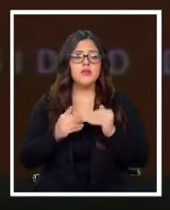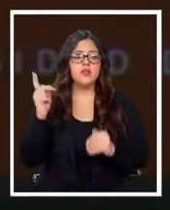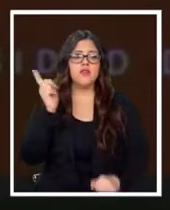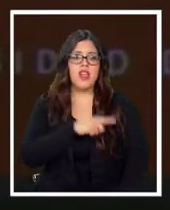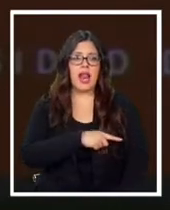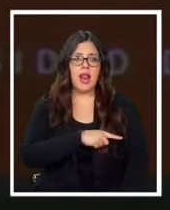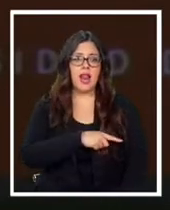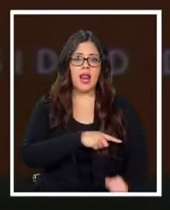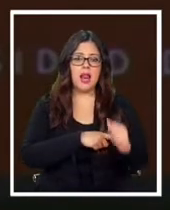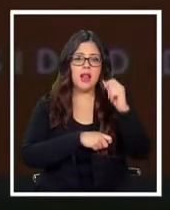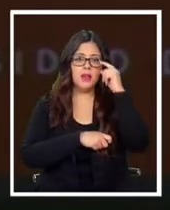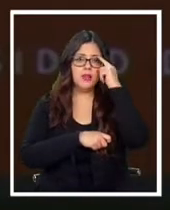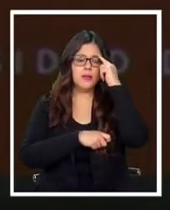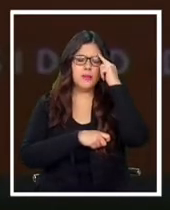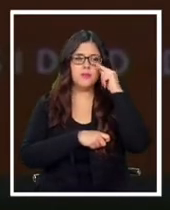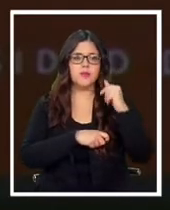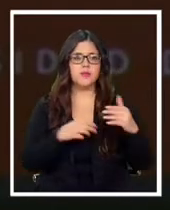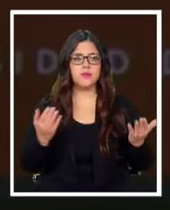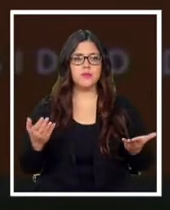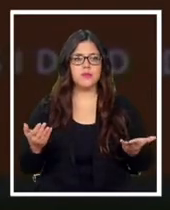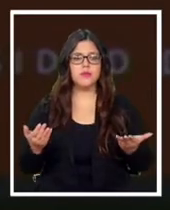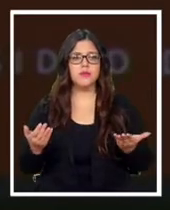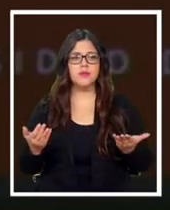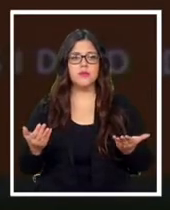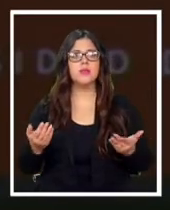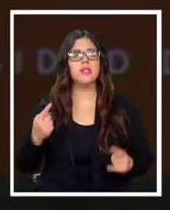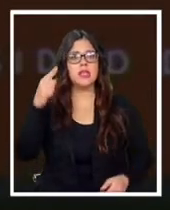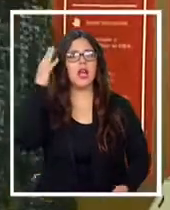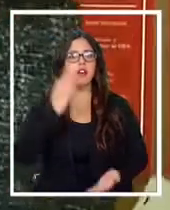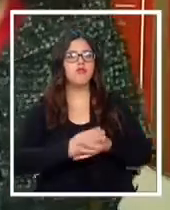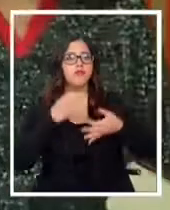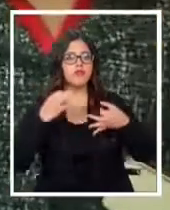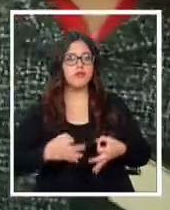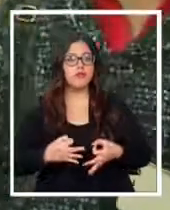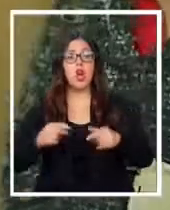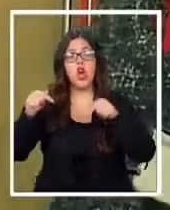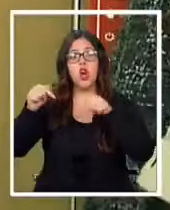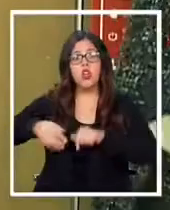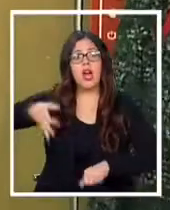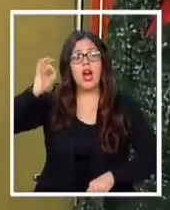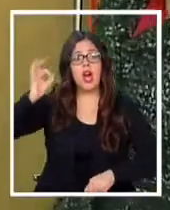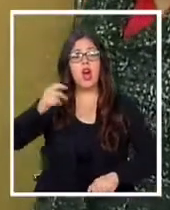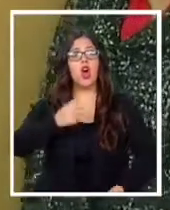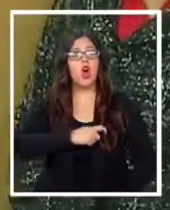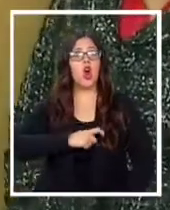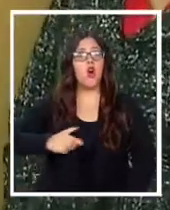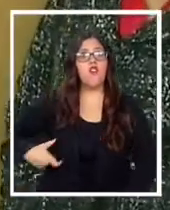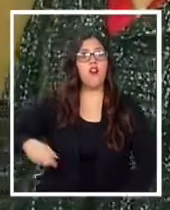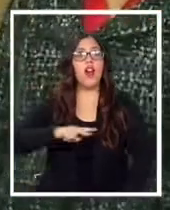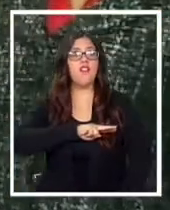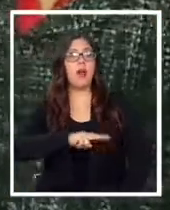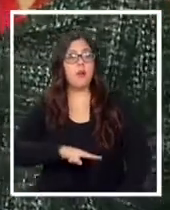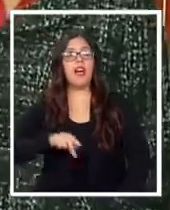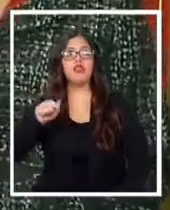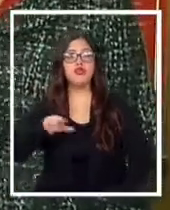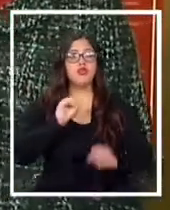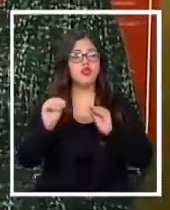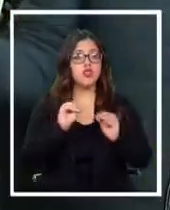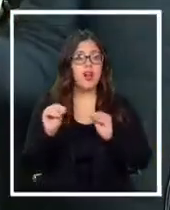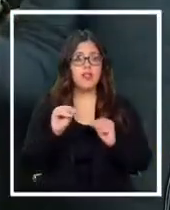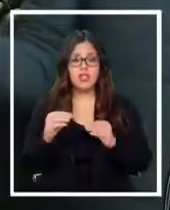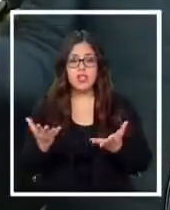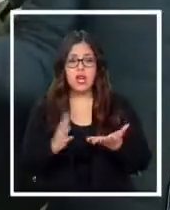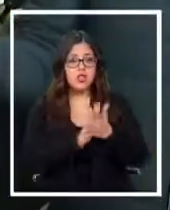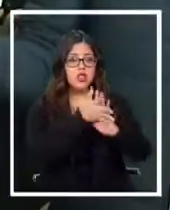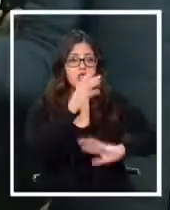finales de tomar decisiones. Hoy se reunió con el gobernador de Valparaíso, quien advirtió que todas